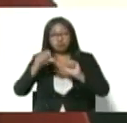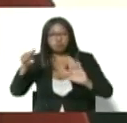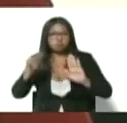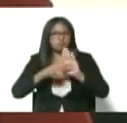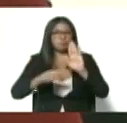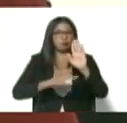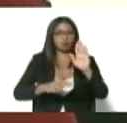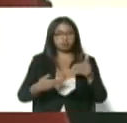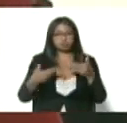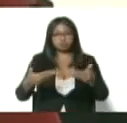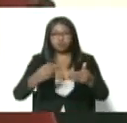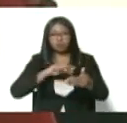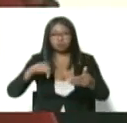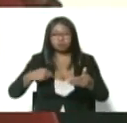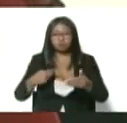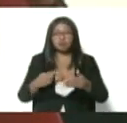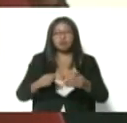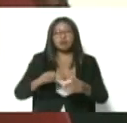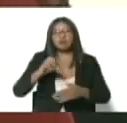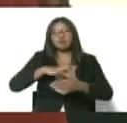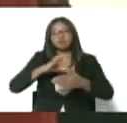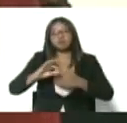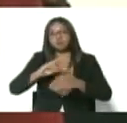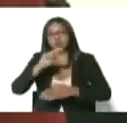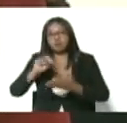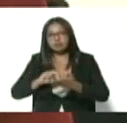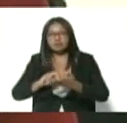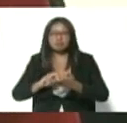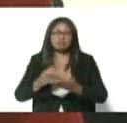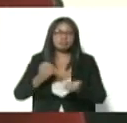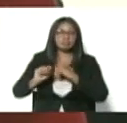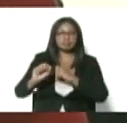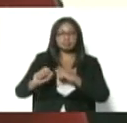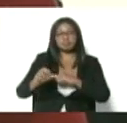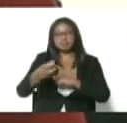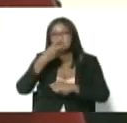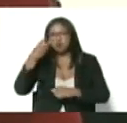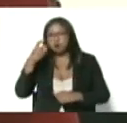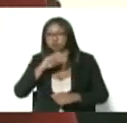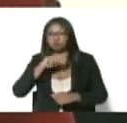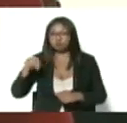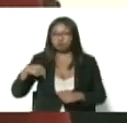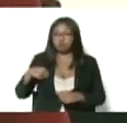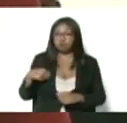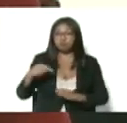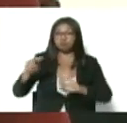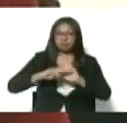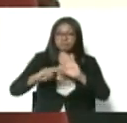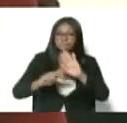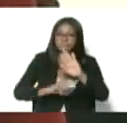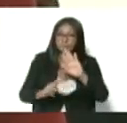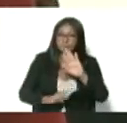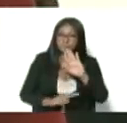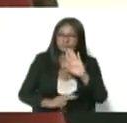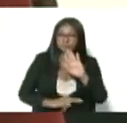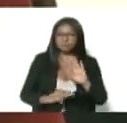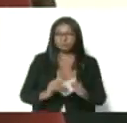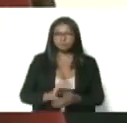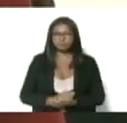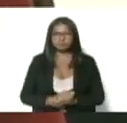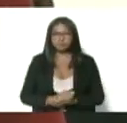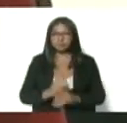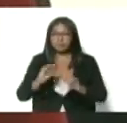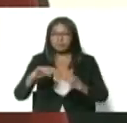en jefe desde el fondo nacional antidroga en este centro de tratamiento hemos cumplido con aquellas actividades